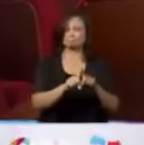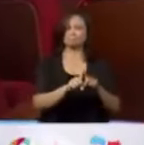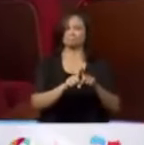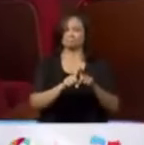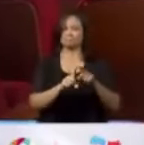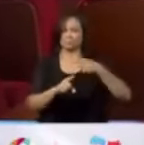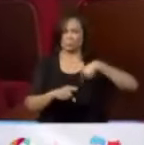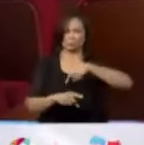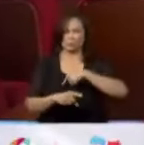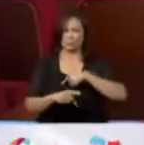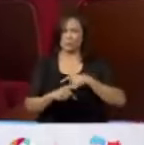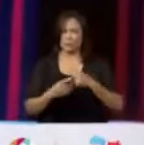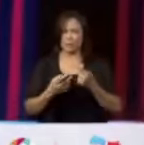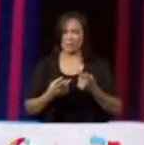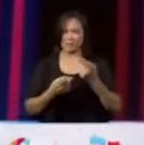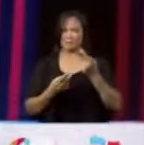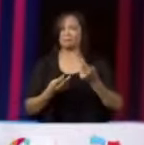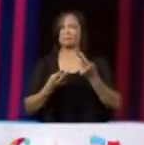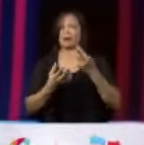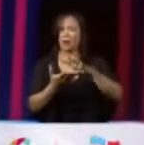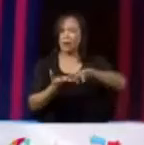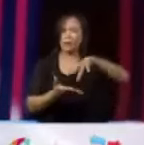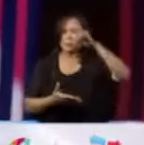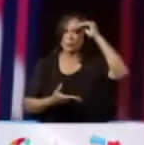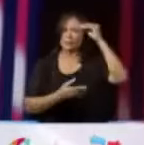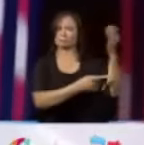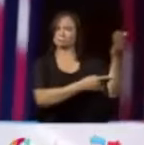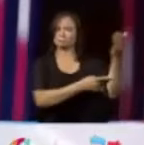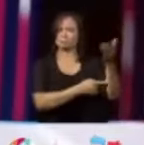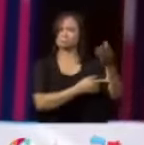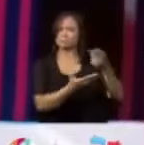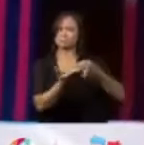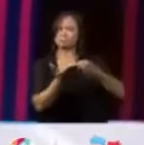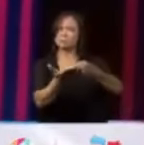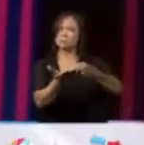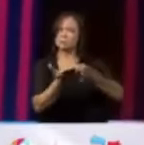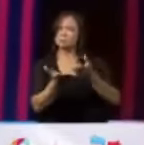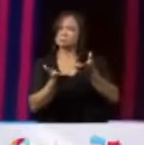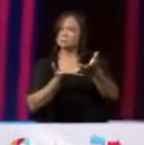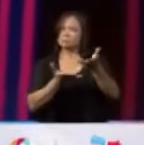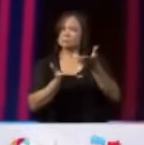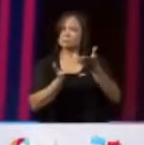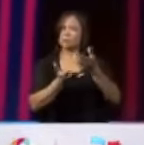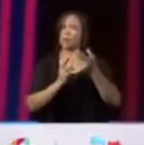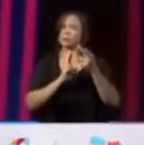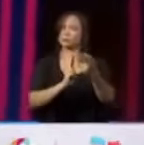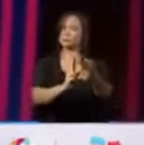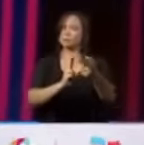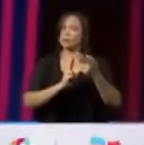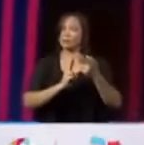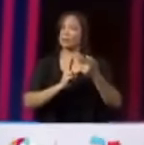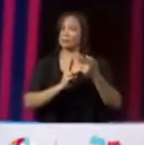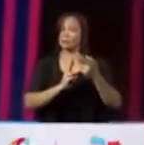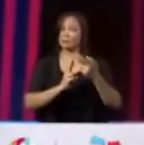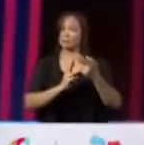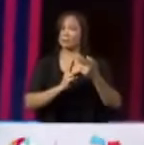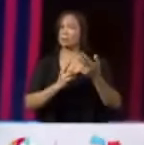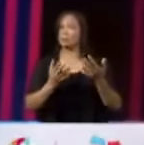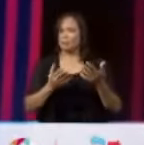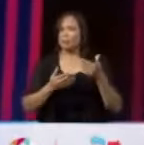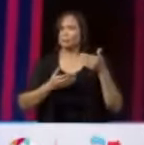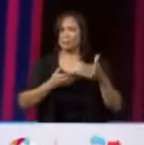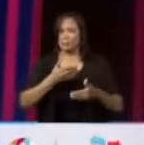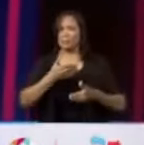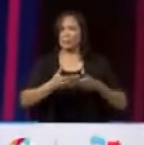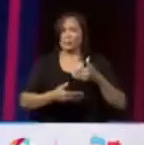los llevemos a nuestras vidas. Que aprender a debatir con altura y con respeto,